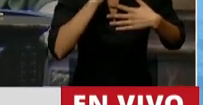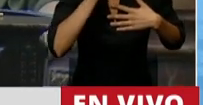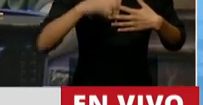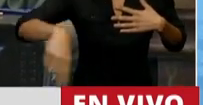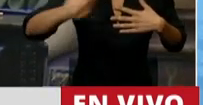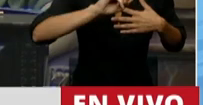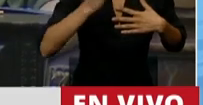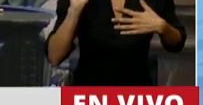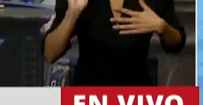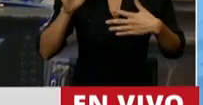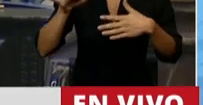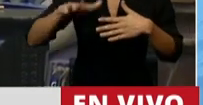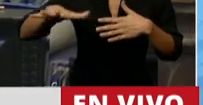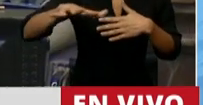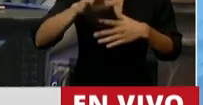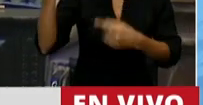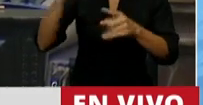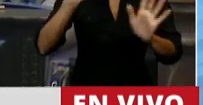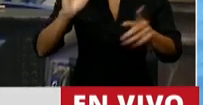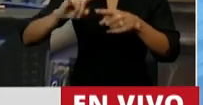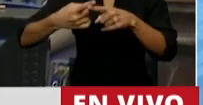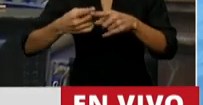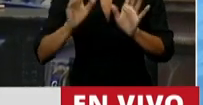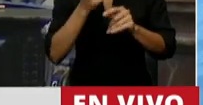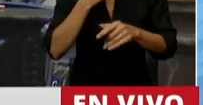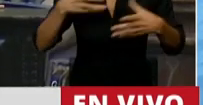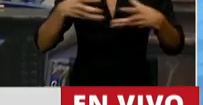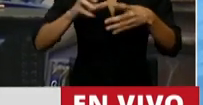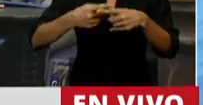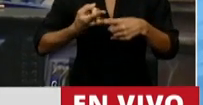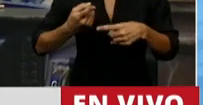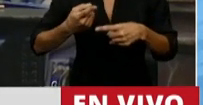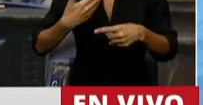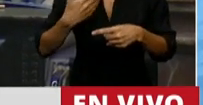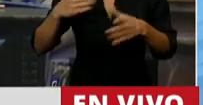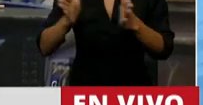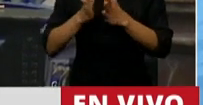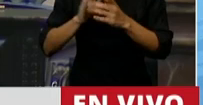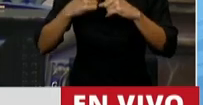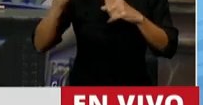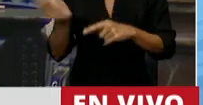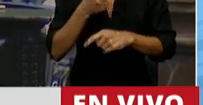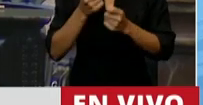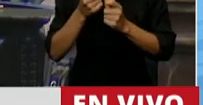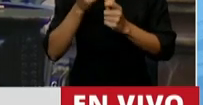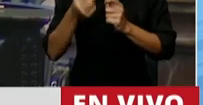distintos ámbitos políticos, mujeres de Juntos por el Cambio, pero también del Frente de Todos,